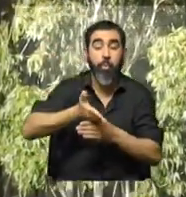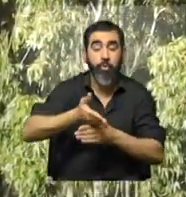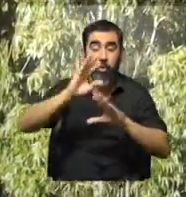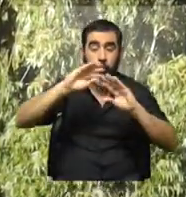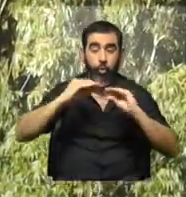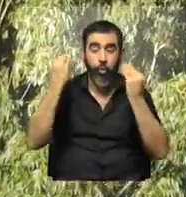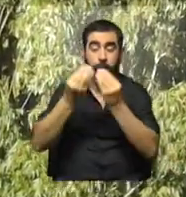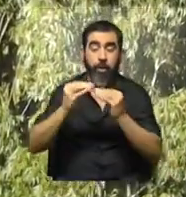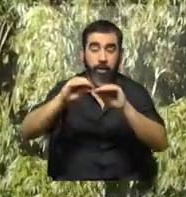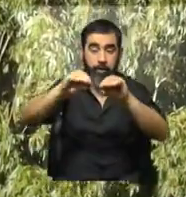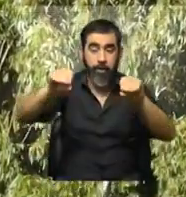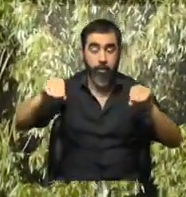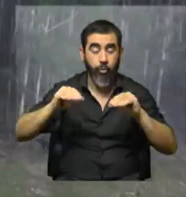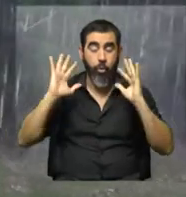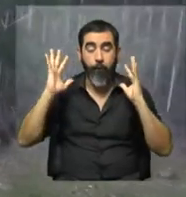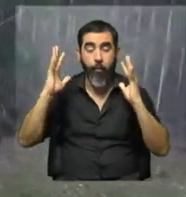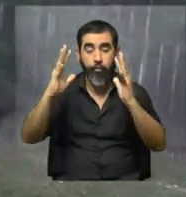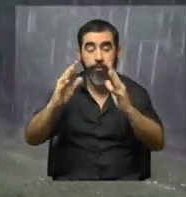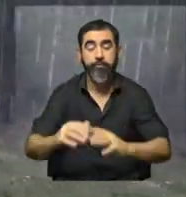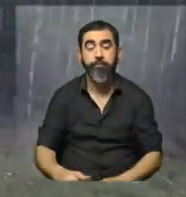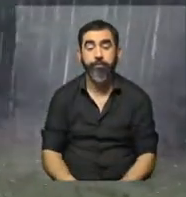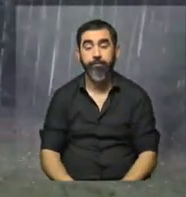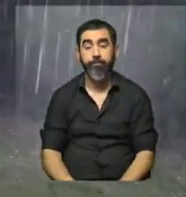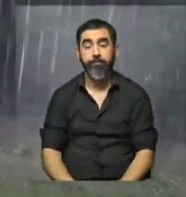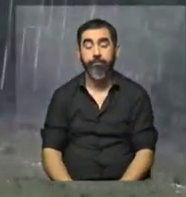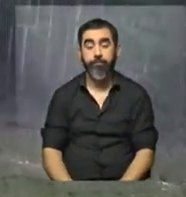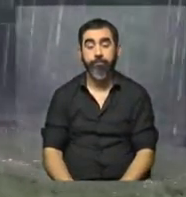la cobertura total de bosque.